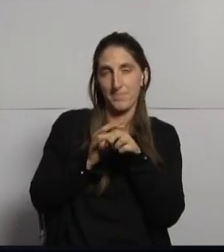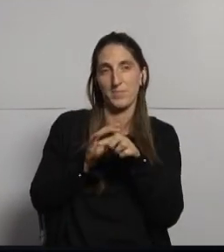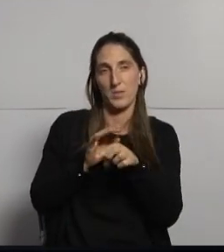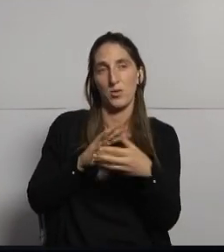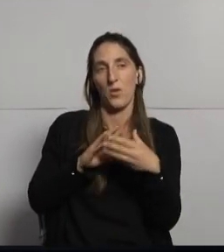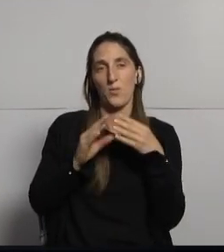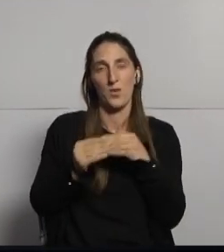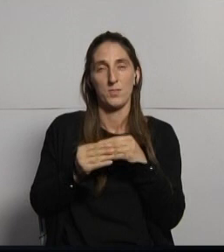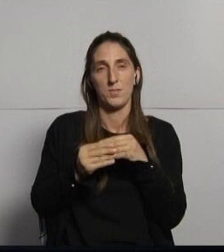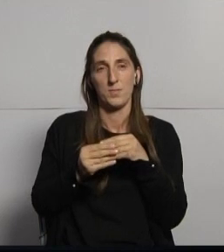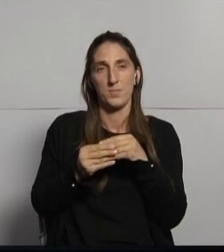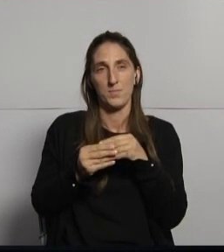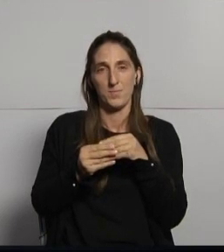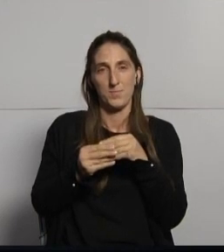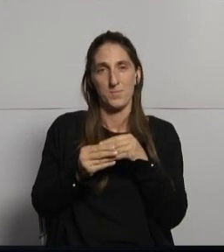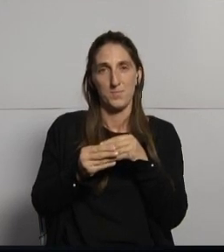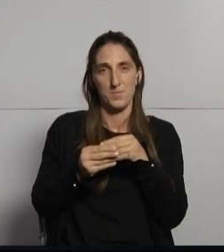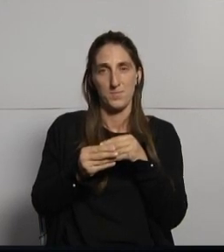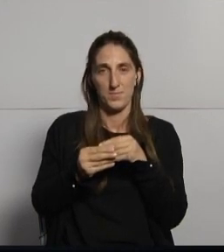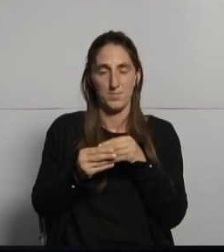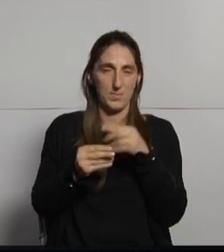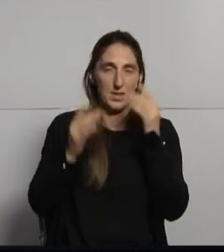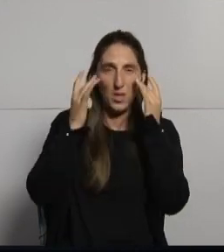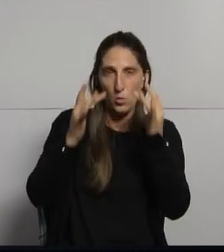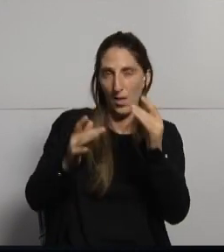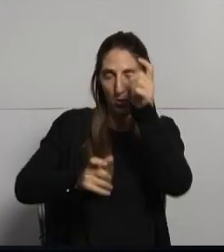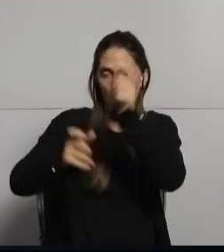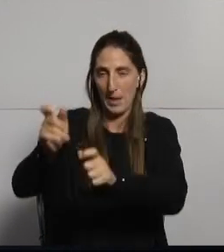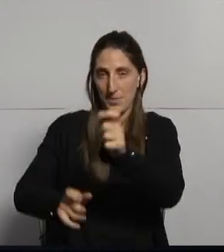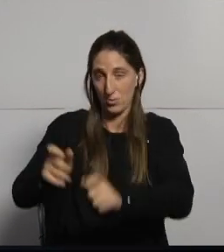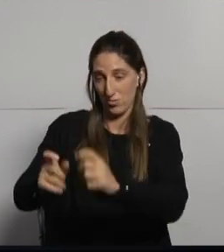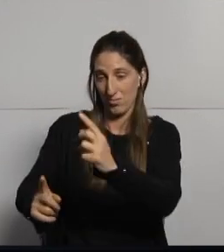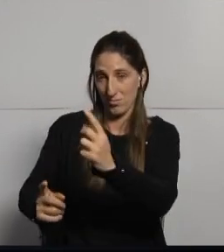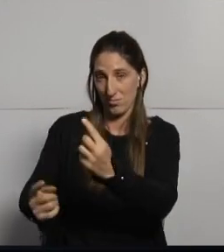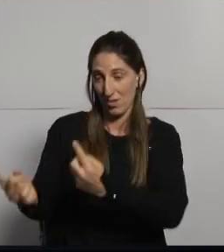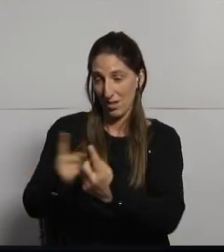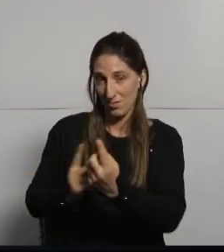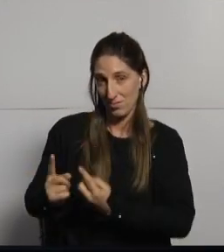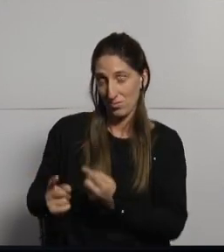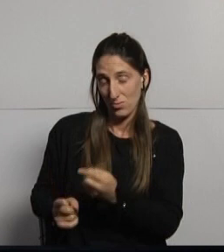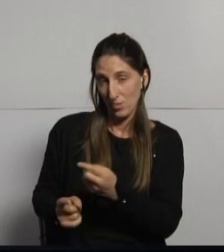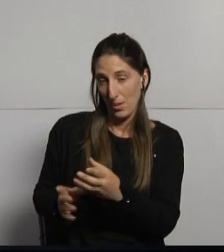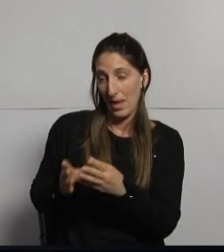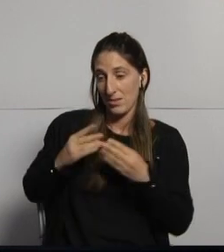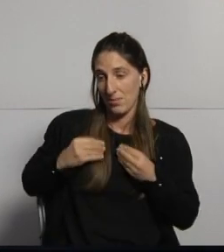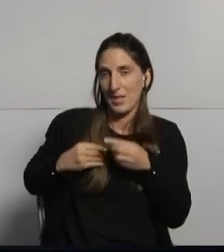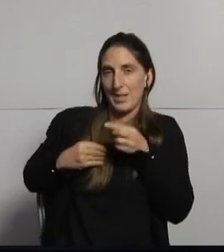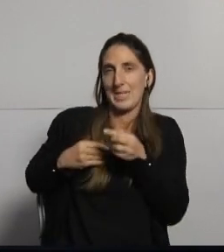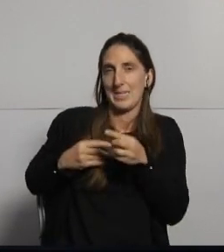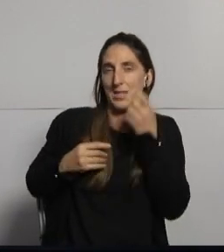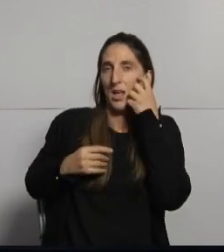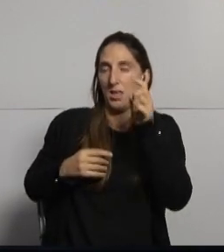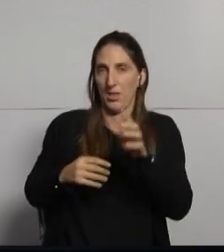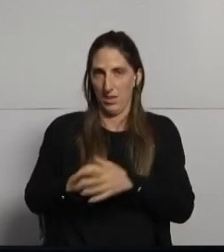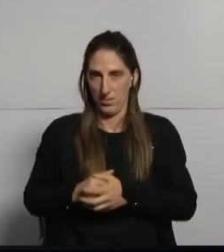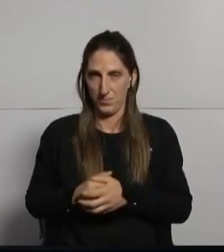alguna forma, moldeando y educando al ciudadano para adherir a este tipo de